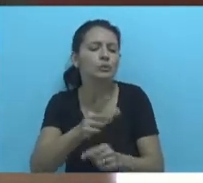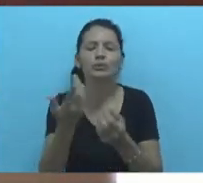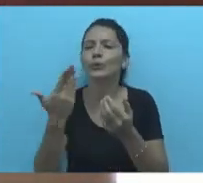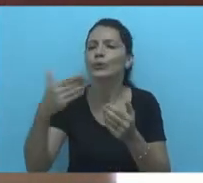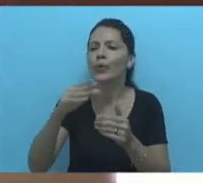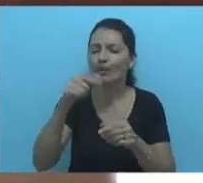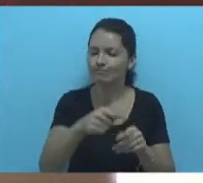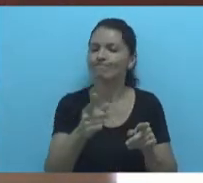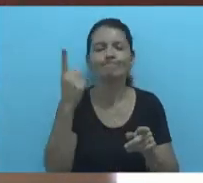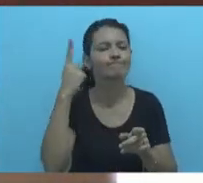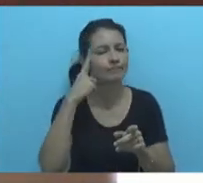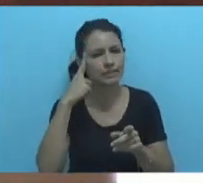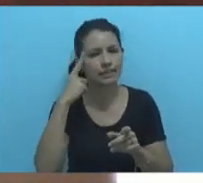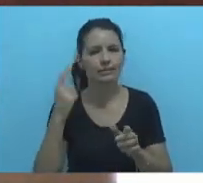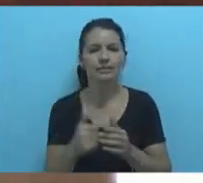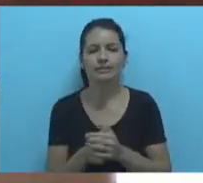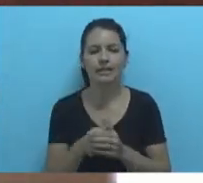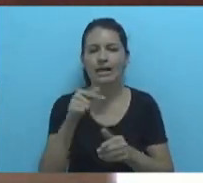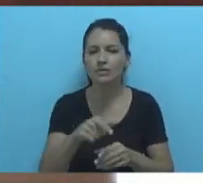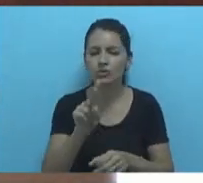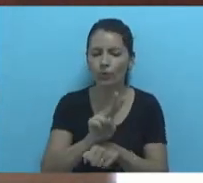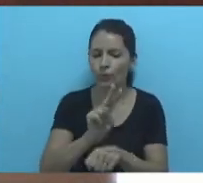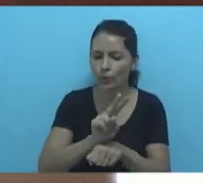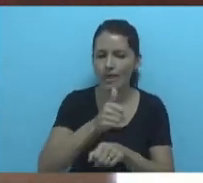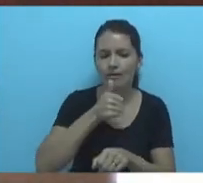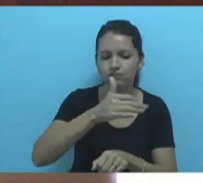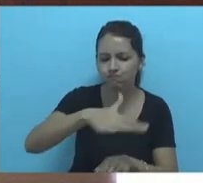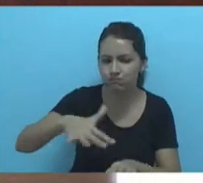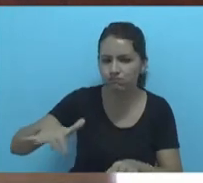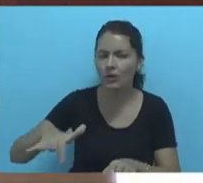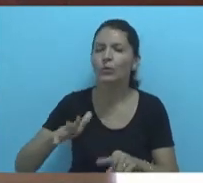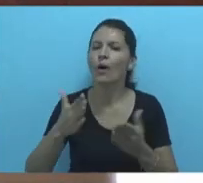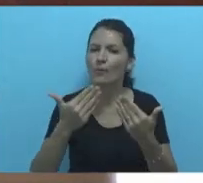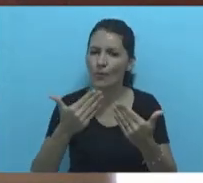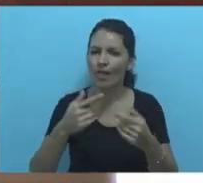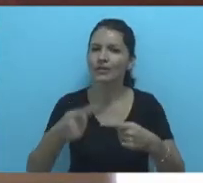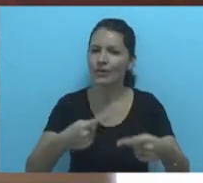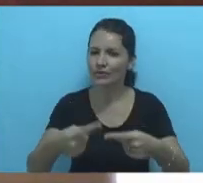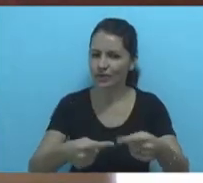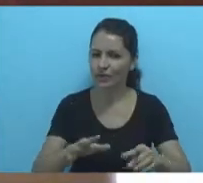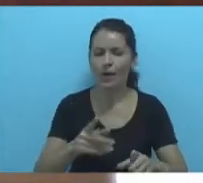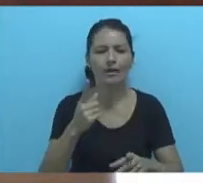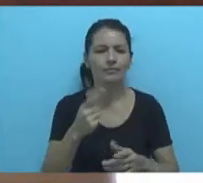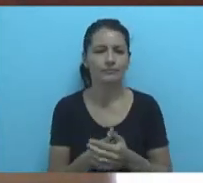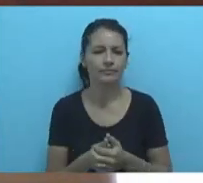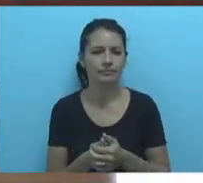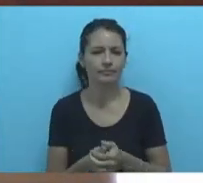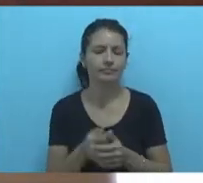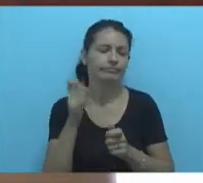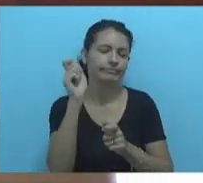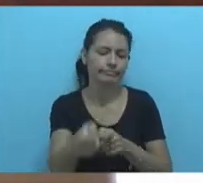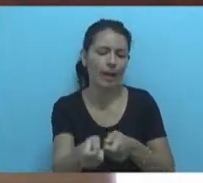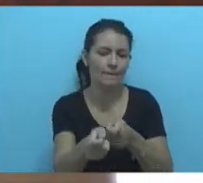llevan adelante en tanto no comprometan al sistema ecológico. Por tanto, los isleños, los